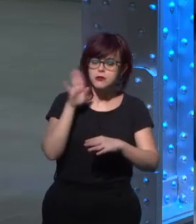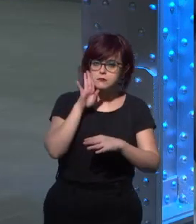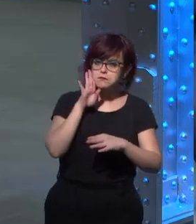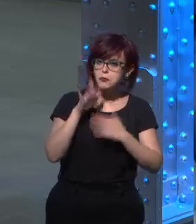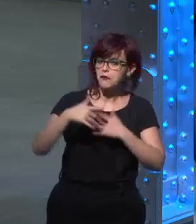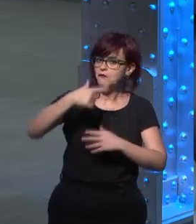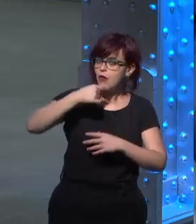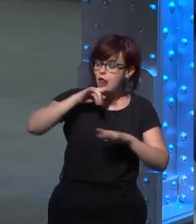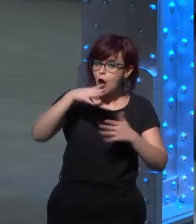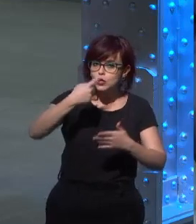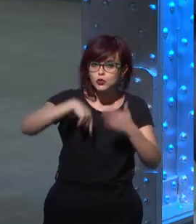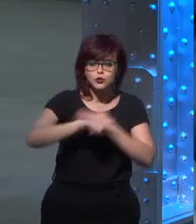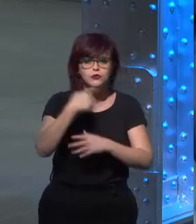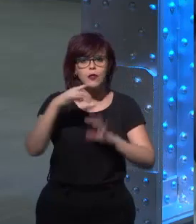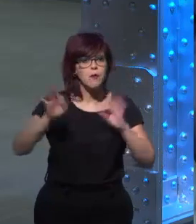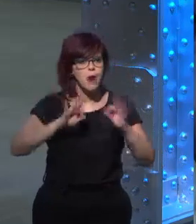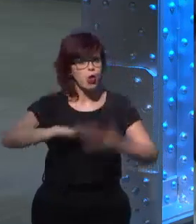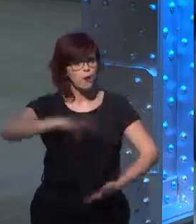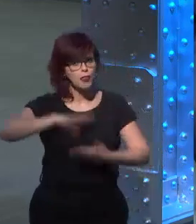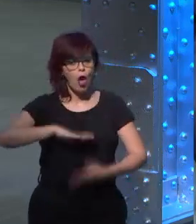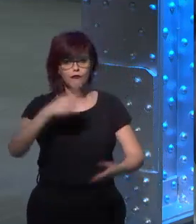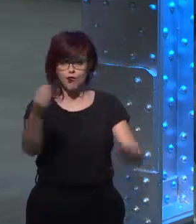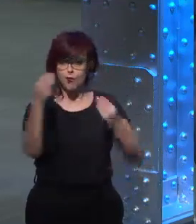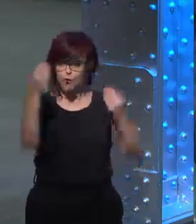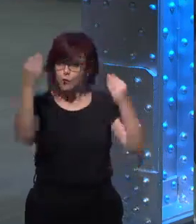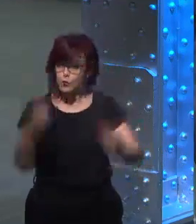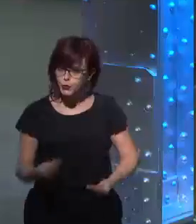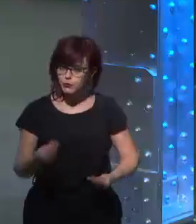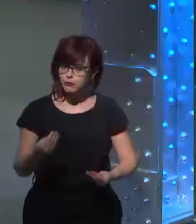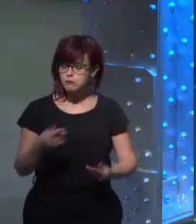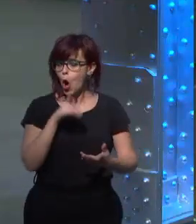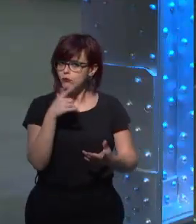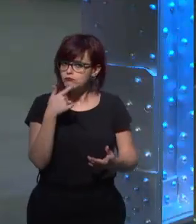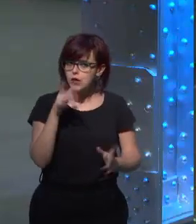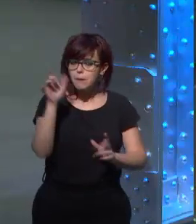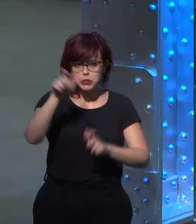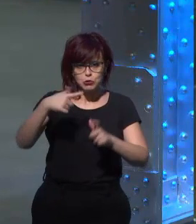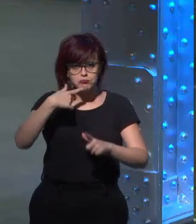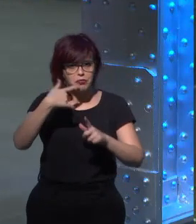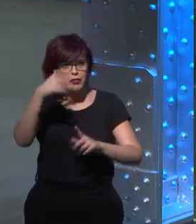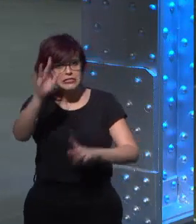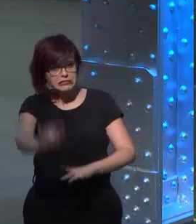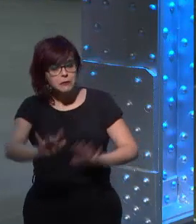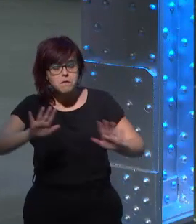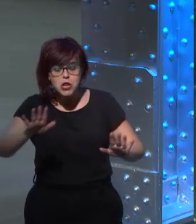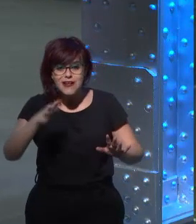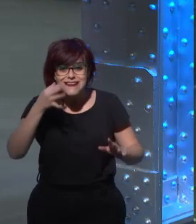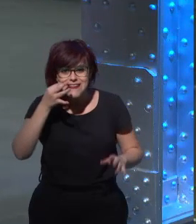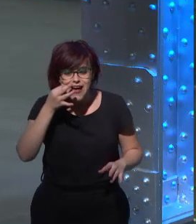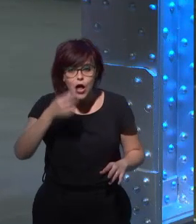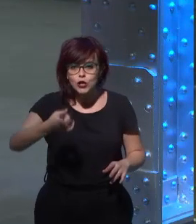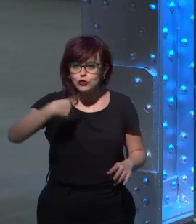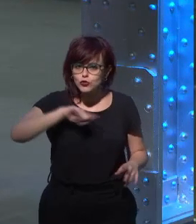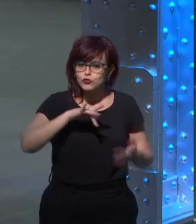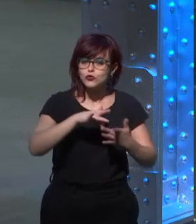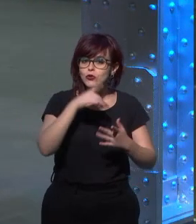sí que es preocupante. Dicen que somos los más preparados, sobre eso sí que podríamos discutir horas, pero lo que sí es cierto también es que somos los que